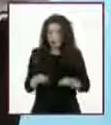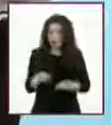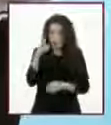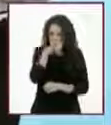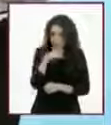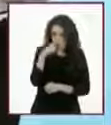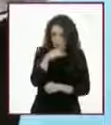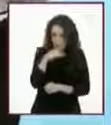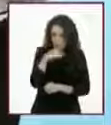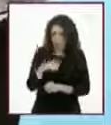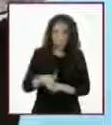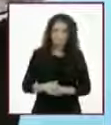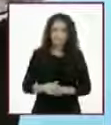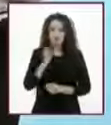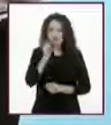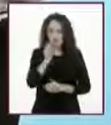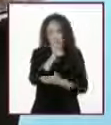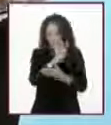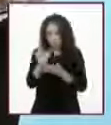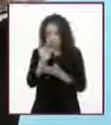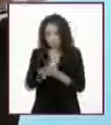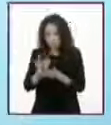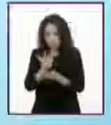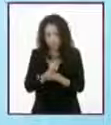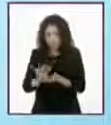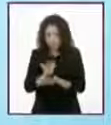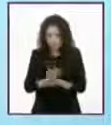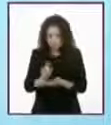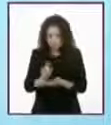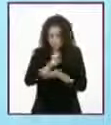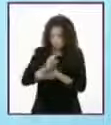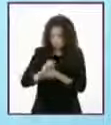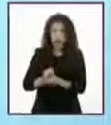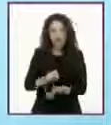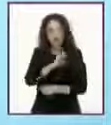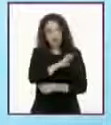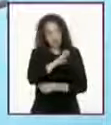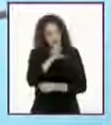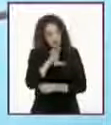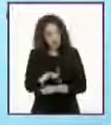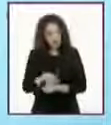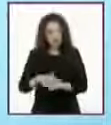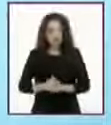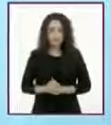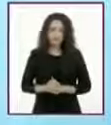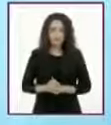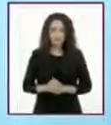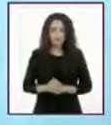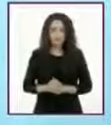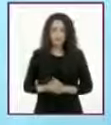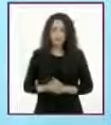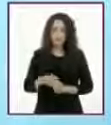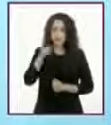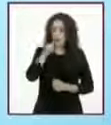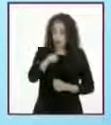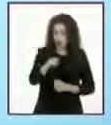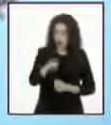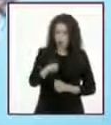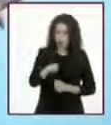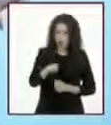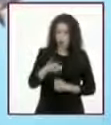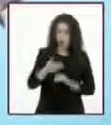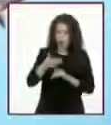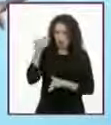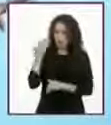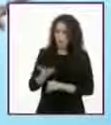decir, tienen una redacción especializada. ¿Alguna vez han pedido una beca, cambio de escuela o